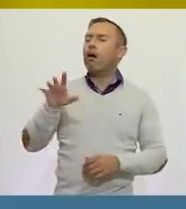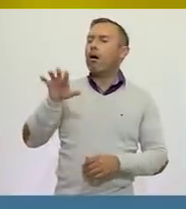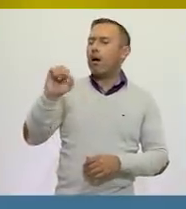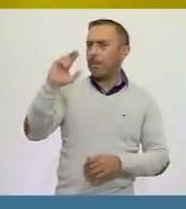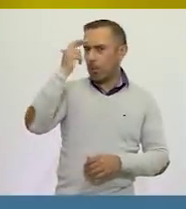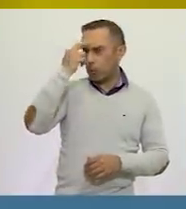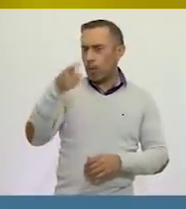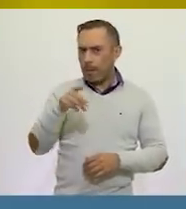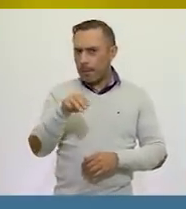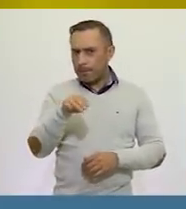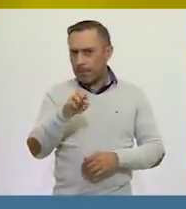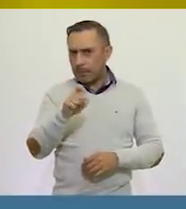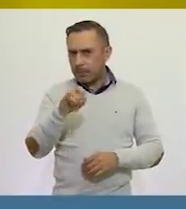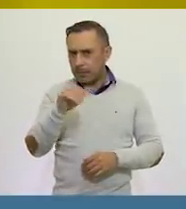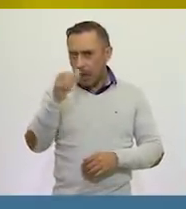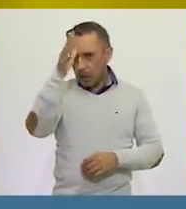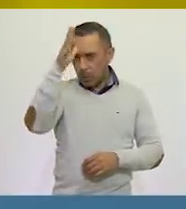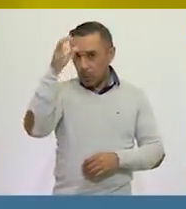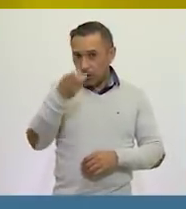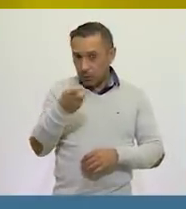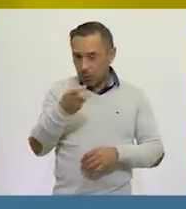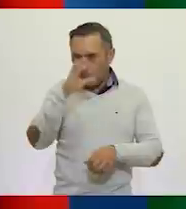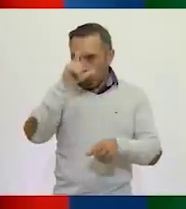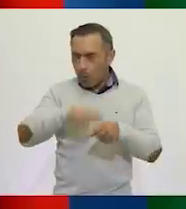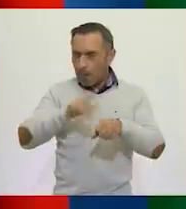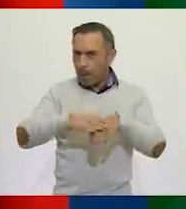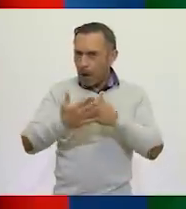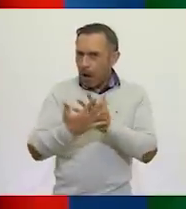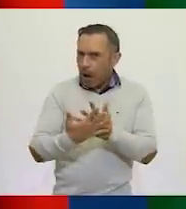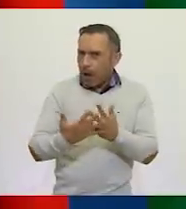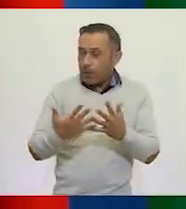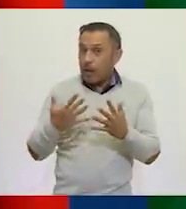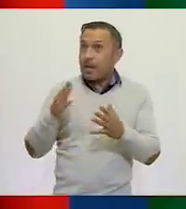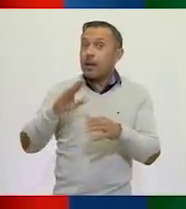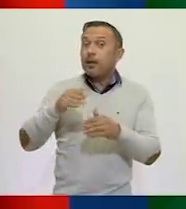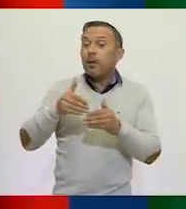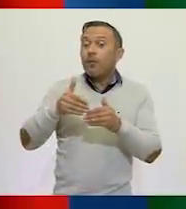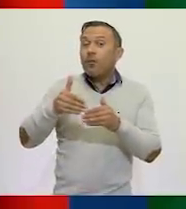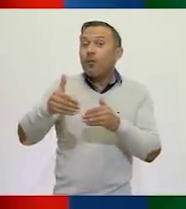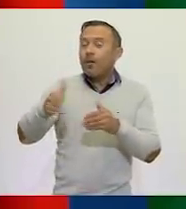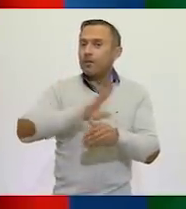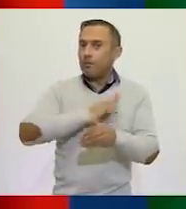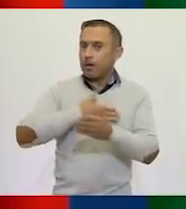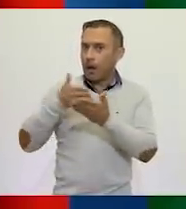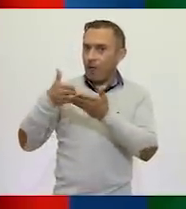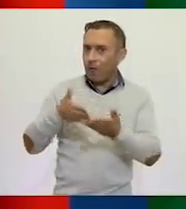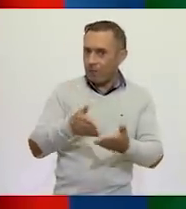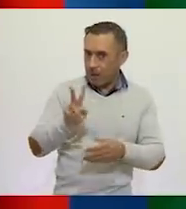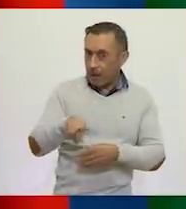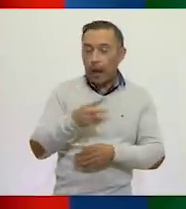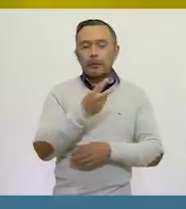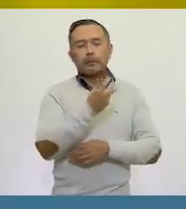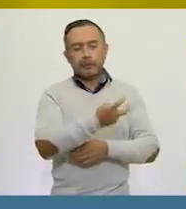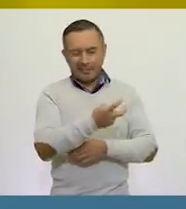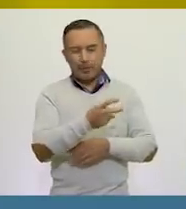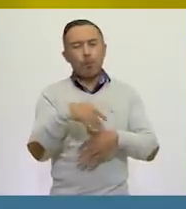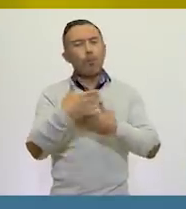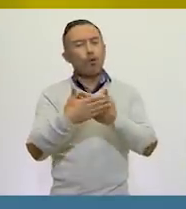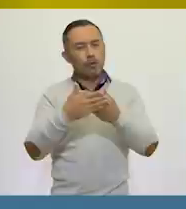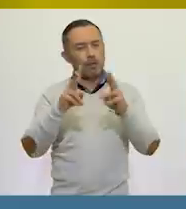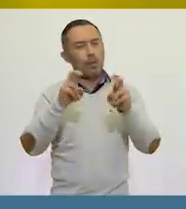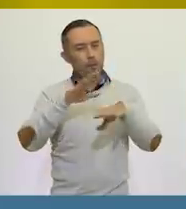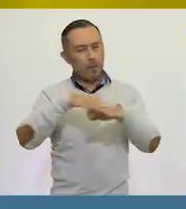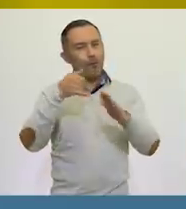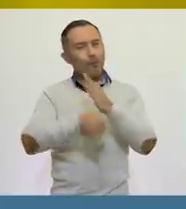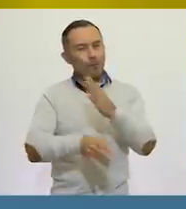última gran cultura antes de la llegada de los españoles, ¿verdad? Exactamente, y ese es un tema que veremos más adelante. Ah, muy bien.